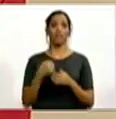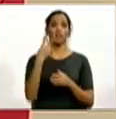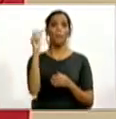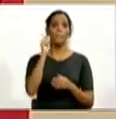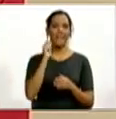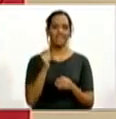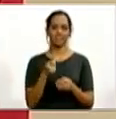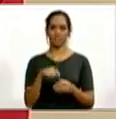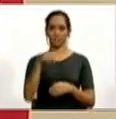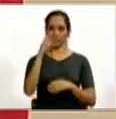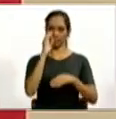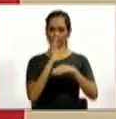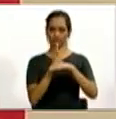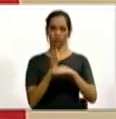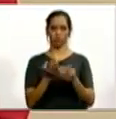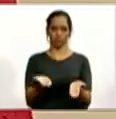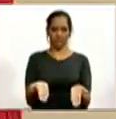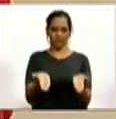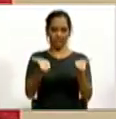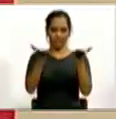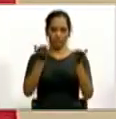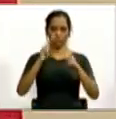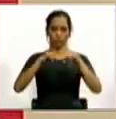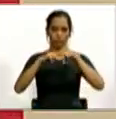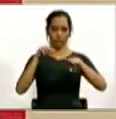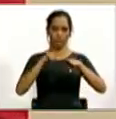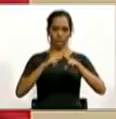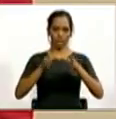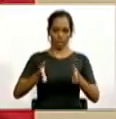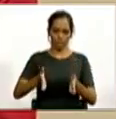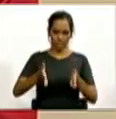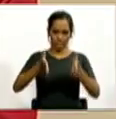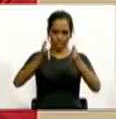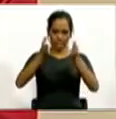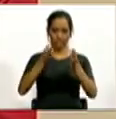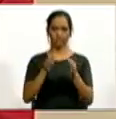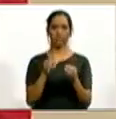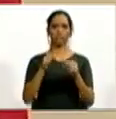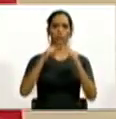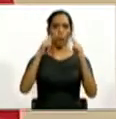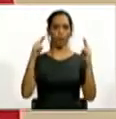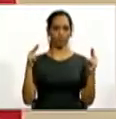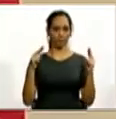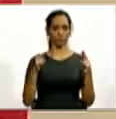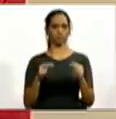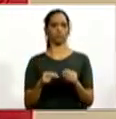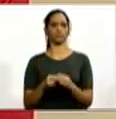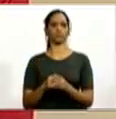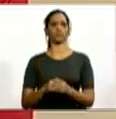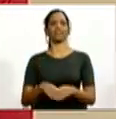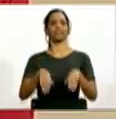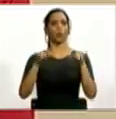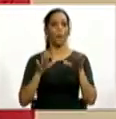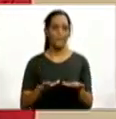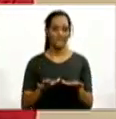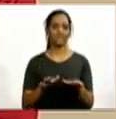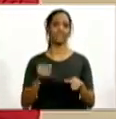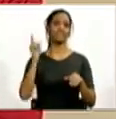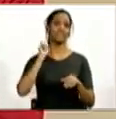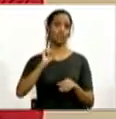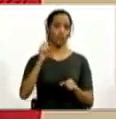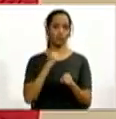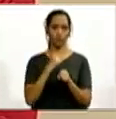que es la parte central, la columna vertebral de ese puente. Paralizan la obra, según los